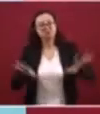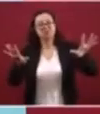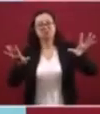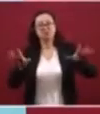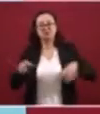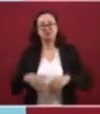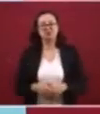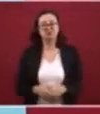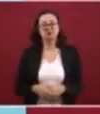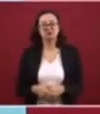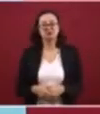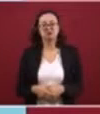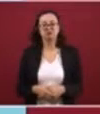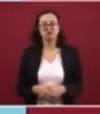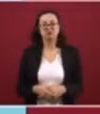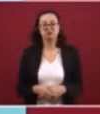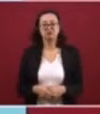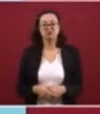me estoy